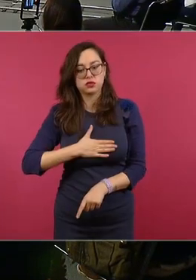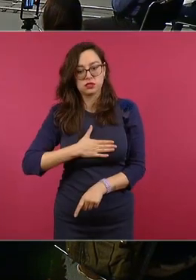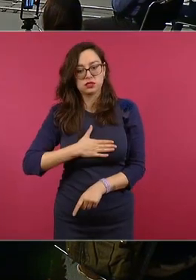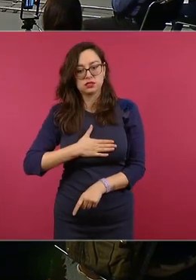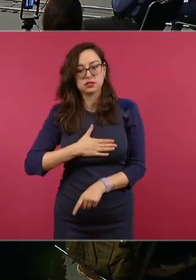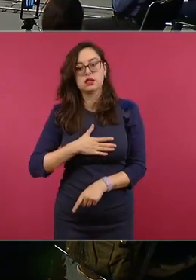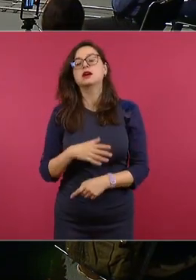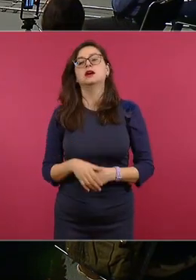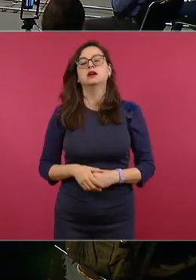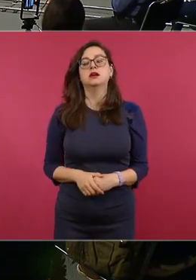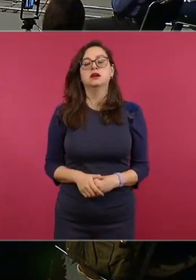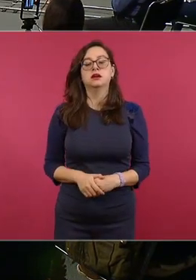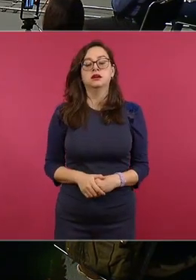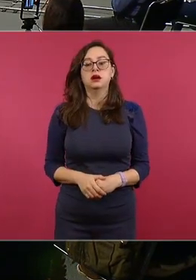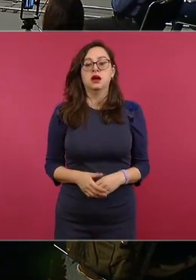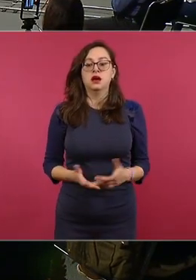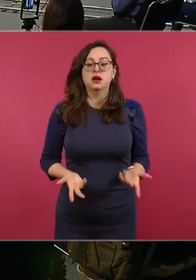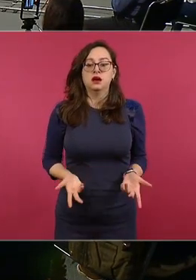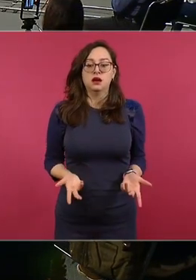aprovechando que estás aquí, de